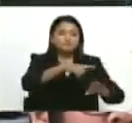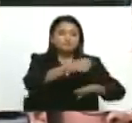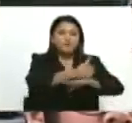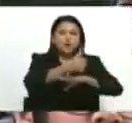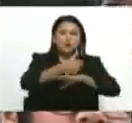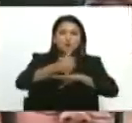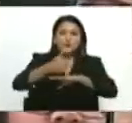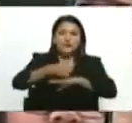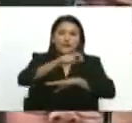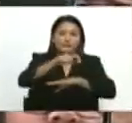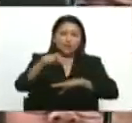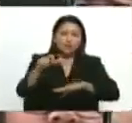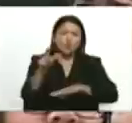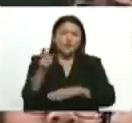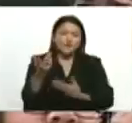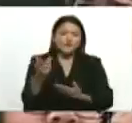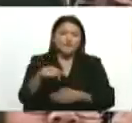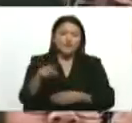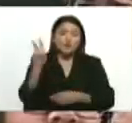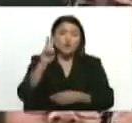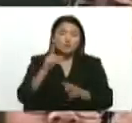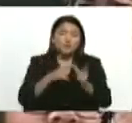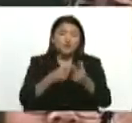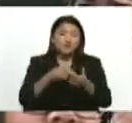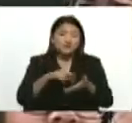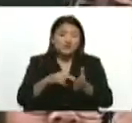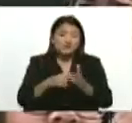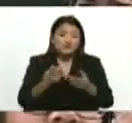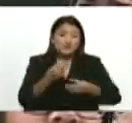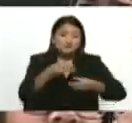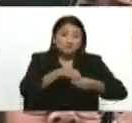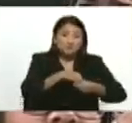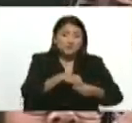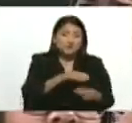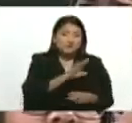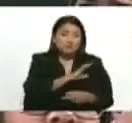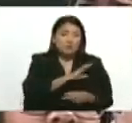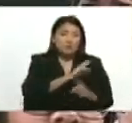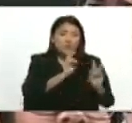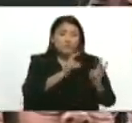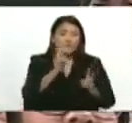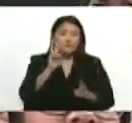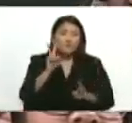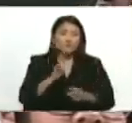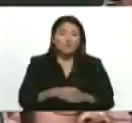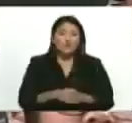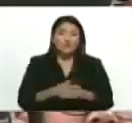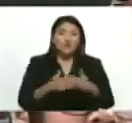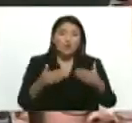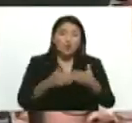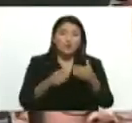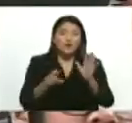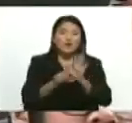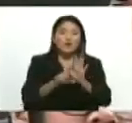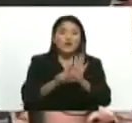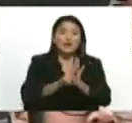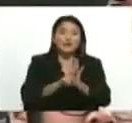con carácter de intromisión dentro del accionar de nuestras leyes, de nuestra